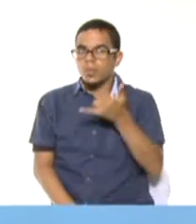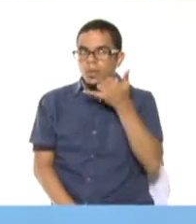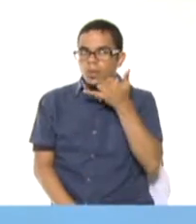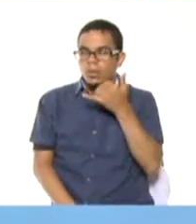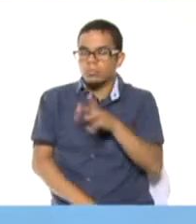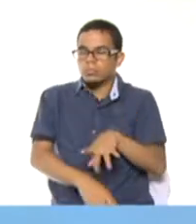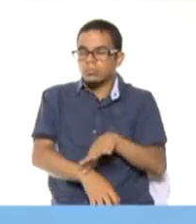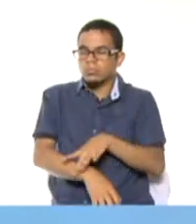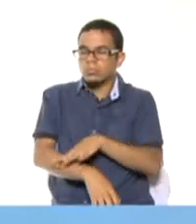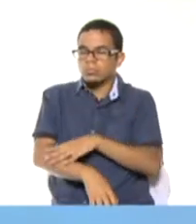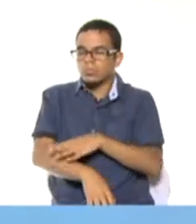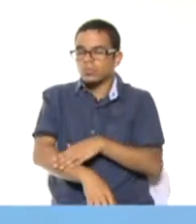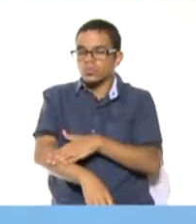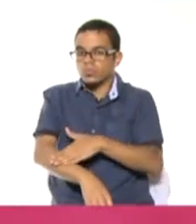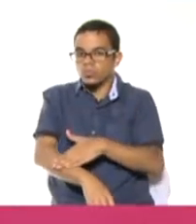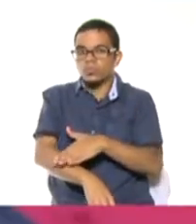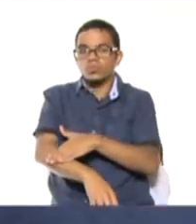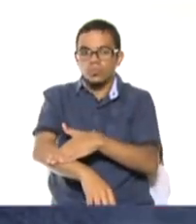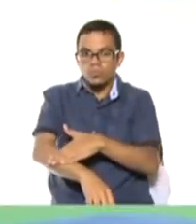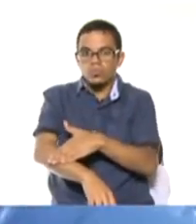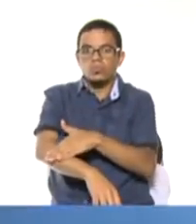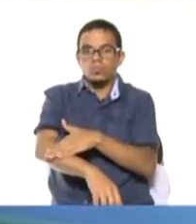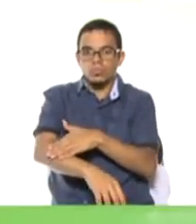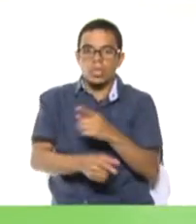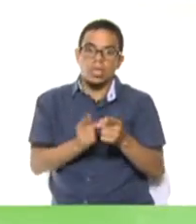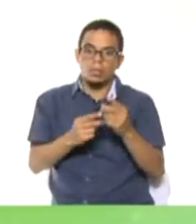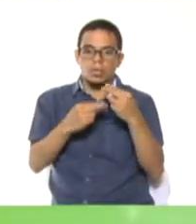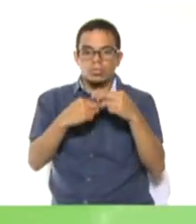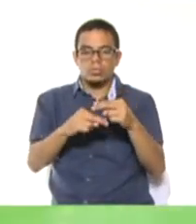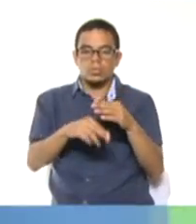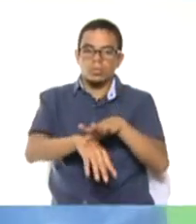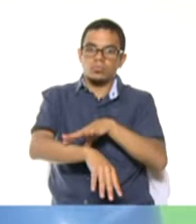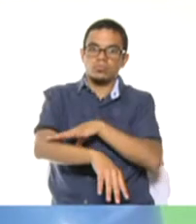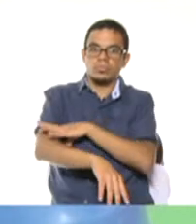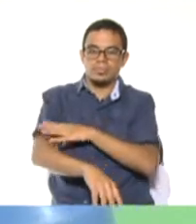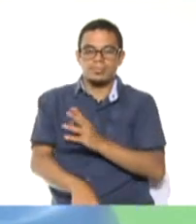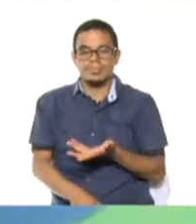Ring, ring, el teléfono.